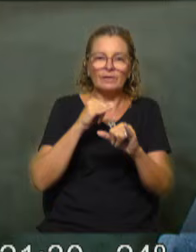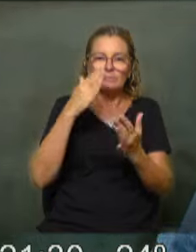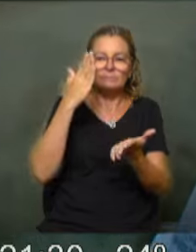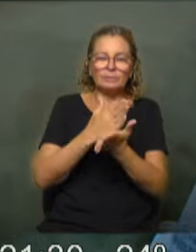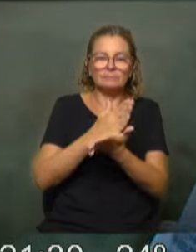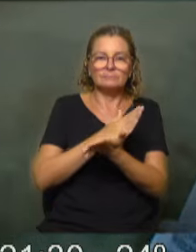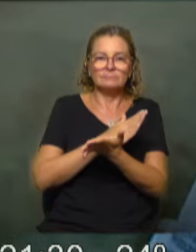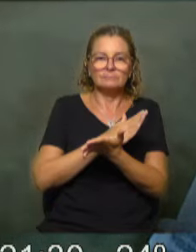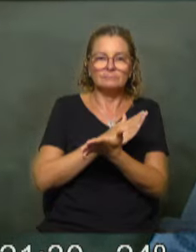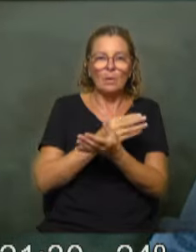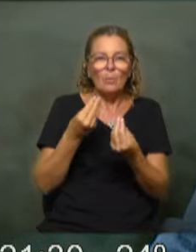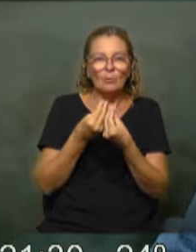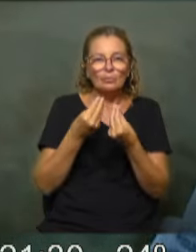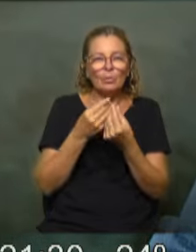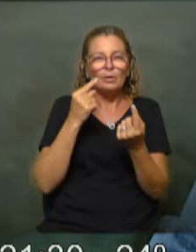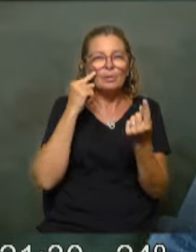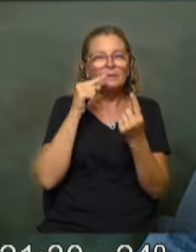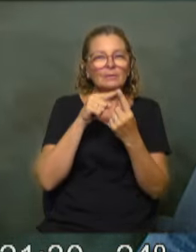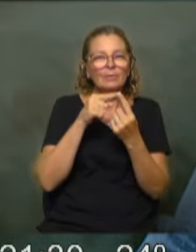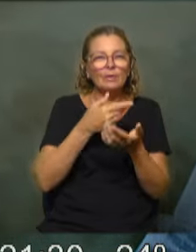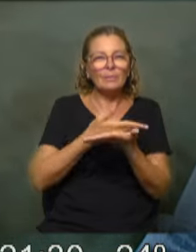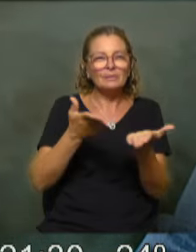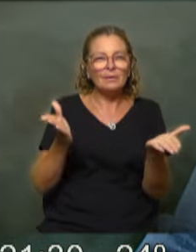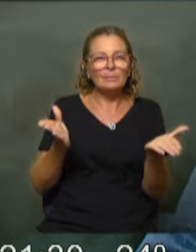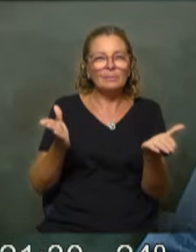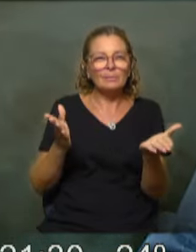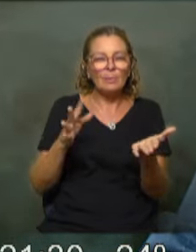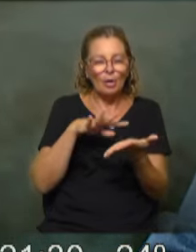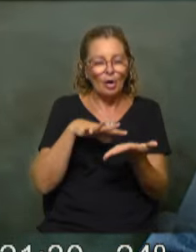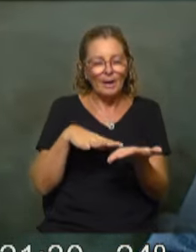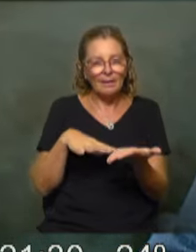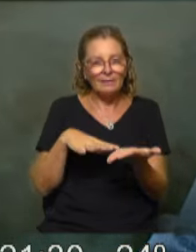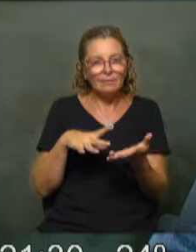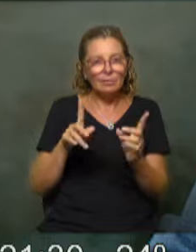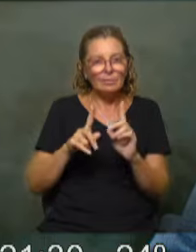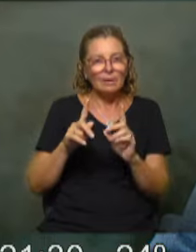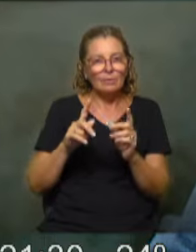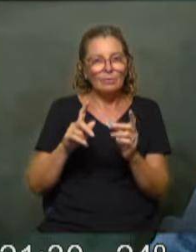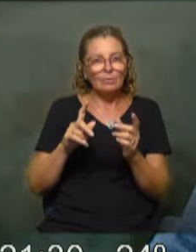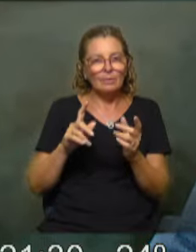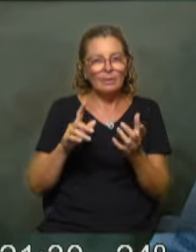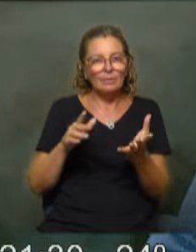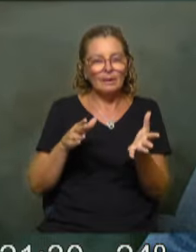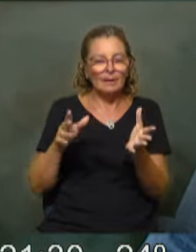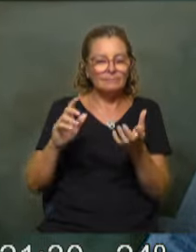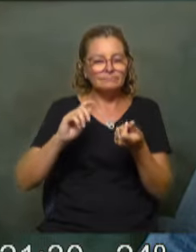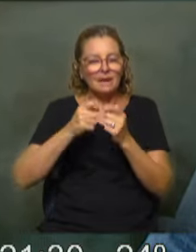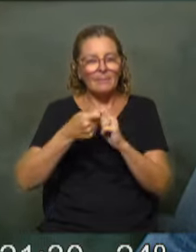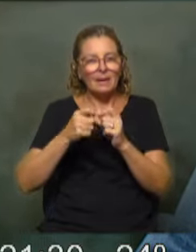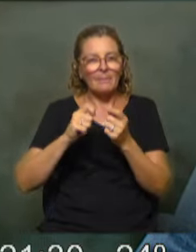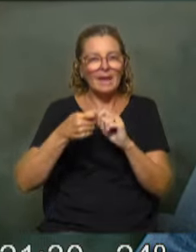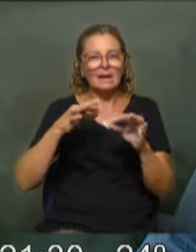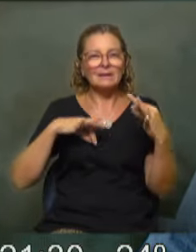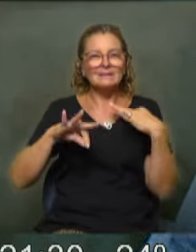fin. El desafío es representarlo tal cual uno lo lee. ¿O hay una vuelta de rosca para en el teatro, no